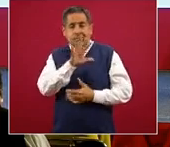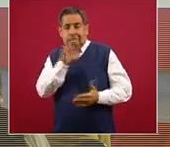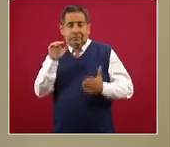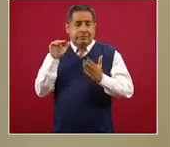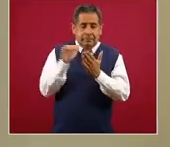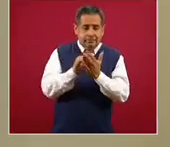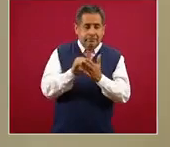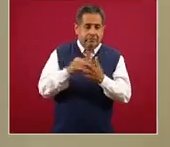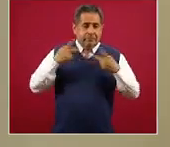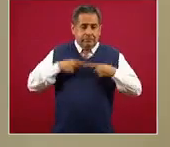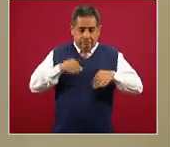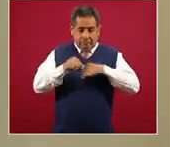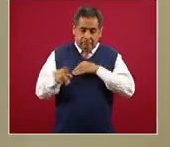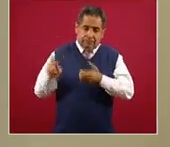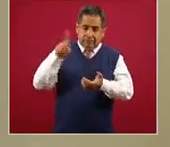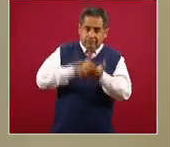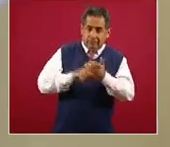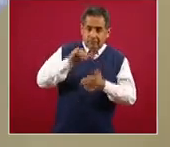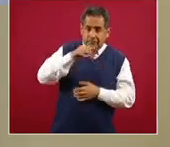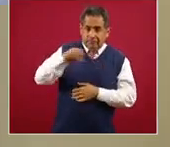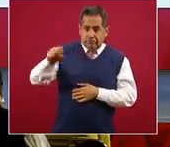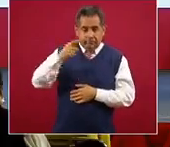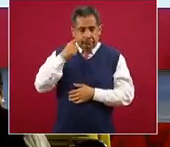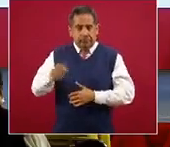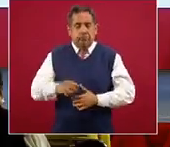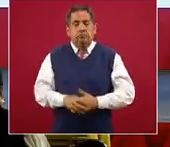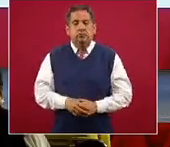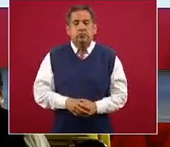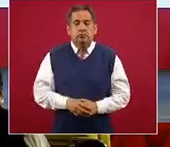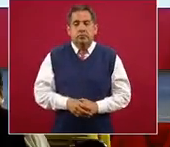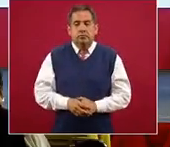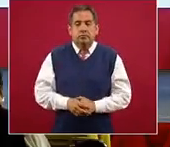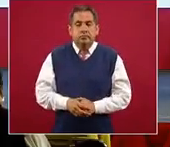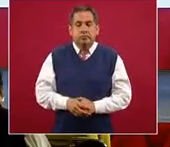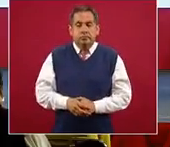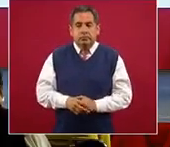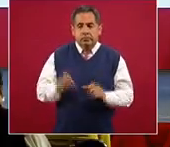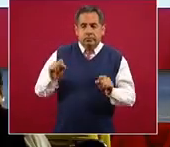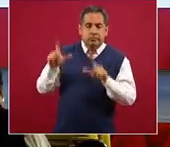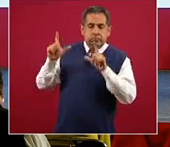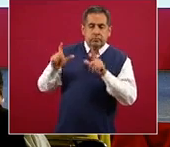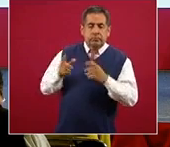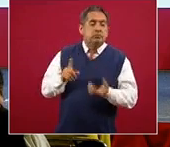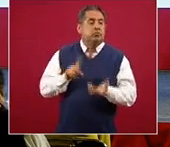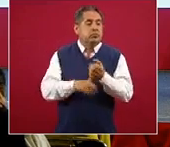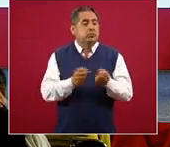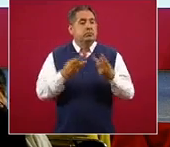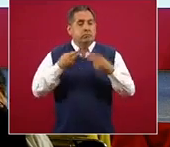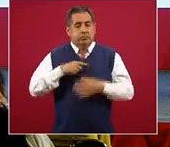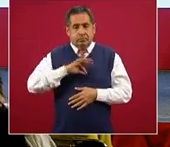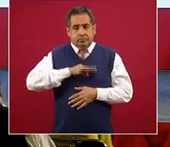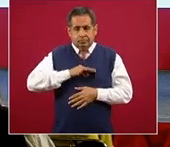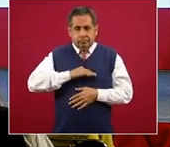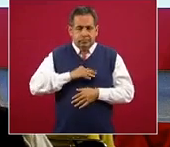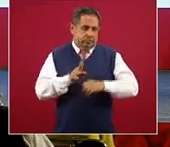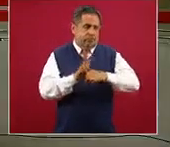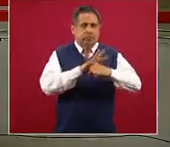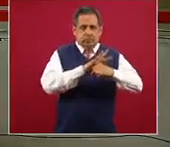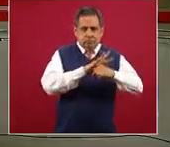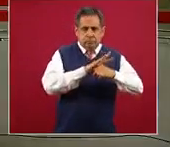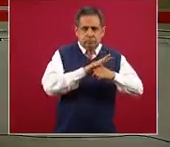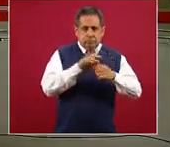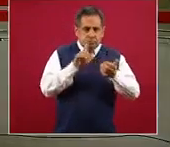que tenemos en el instituto. Estos son los datos de infección y mortalidad por SARS-CoV-2